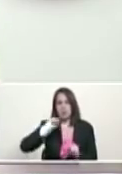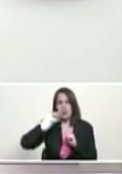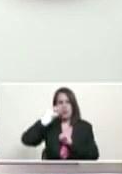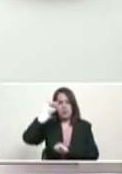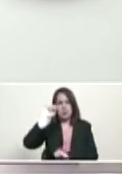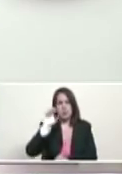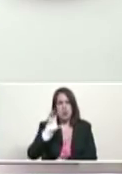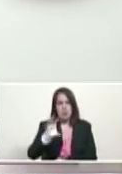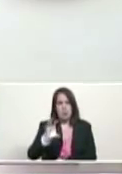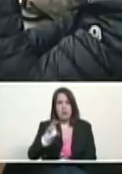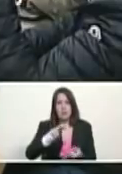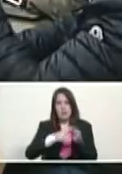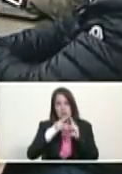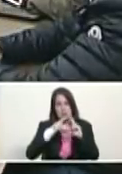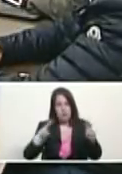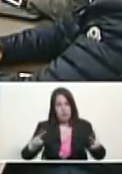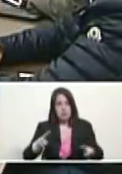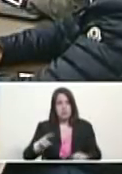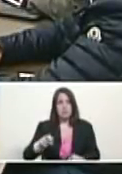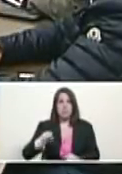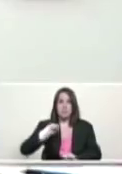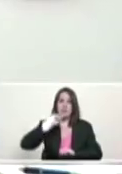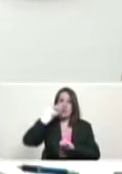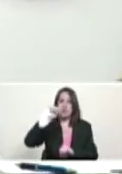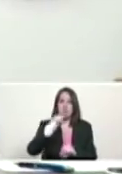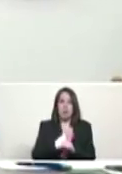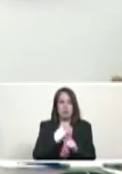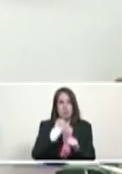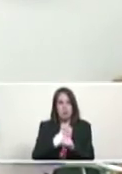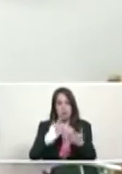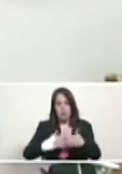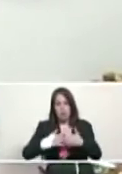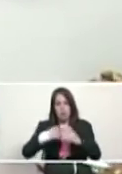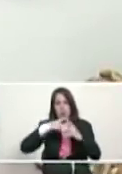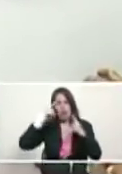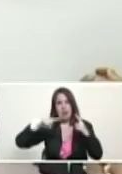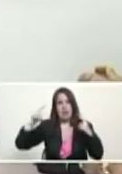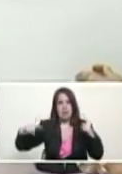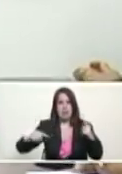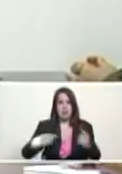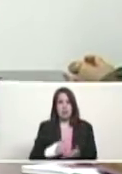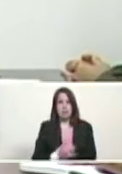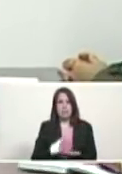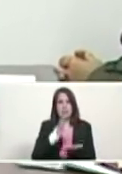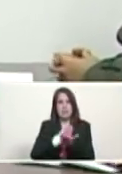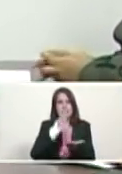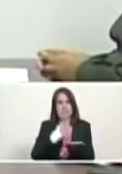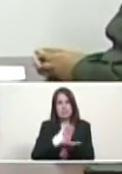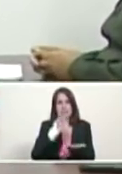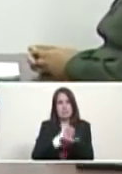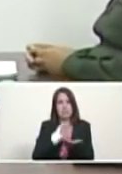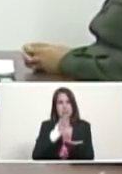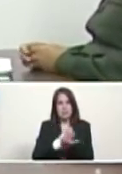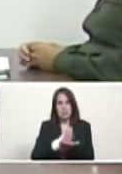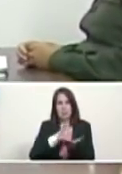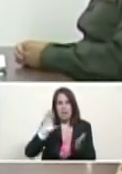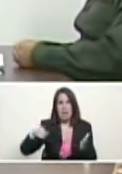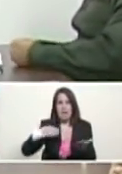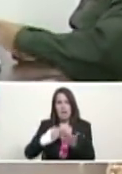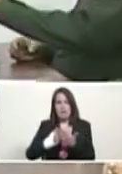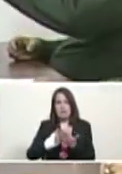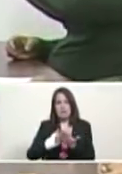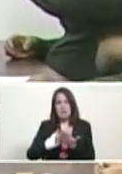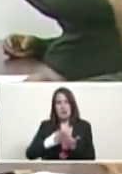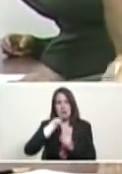patria en paz. ¡Que viva! Y que vivan los trabajadores eléctricos. ¡Que viva! Siempre, siempre, hasta la